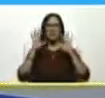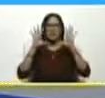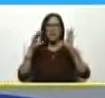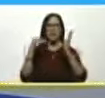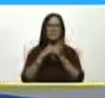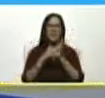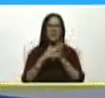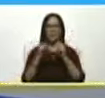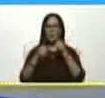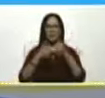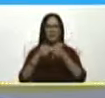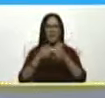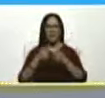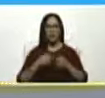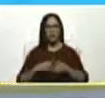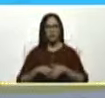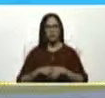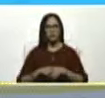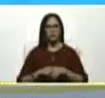comentarios.